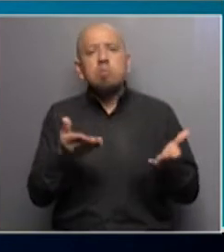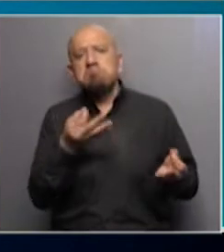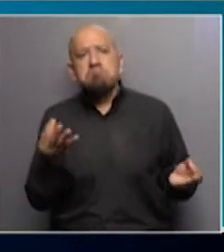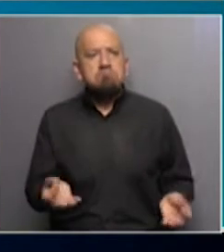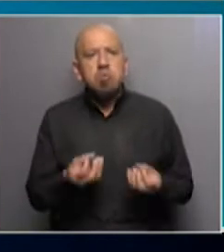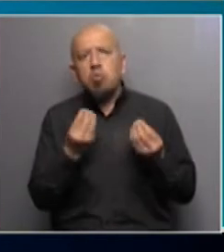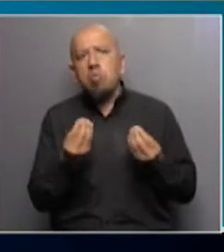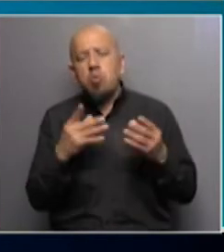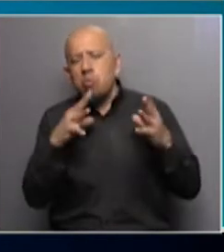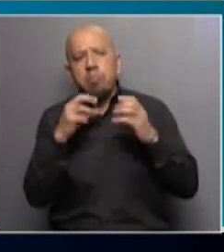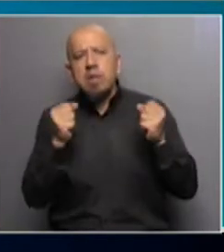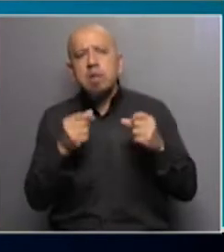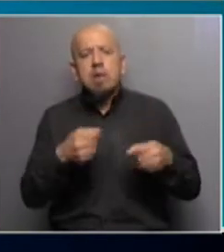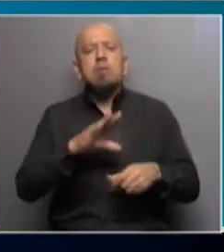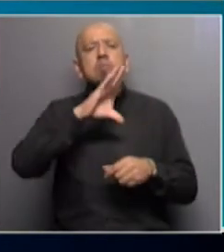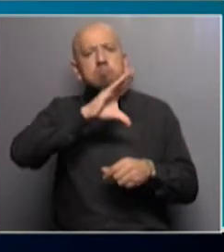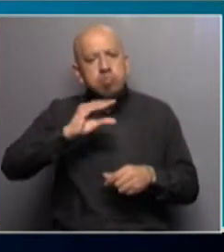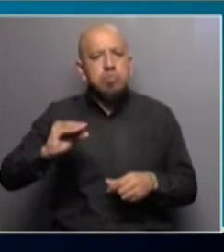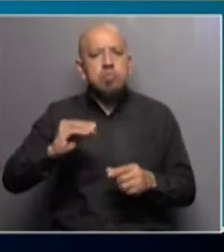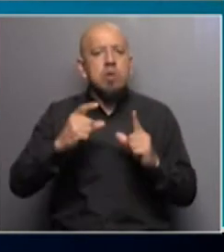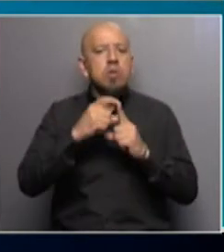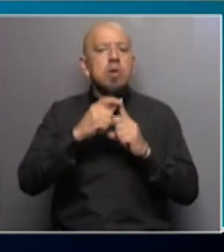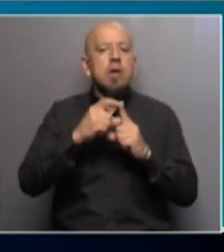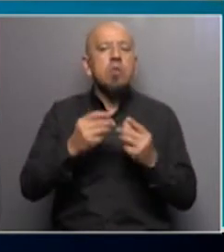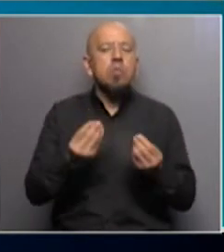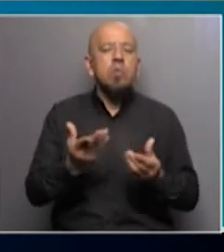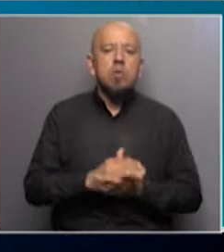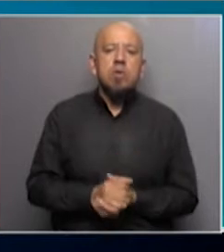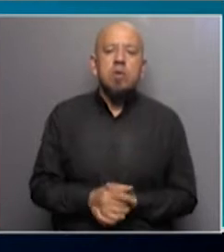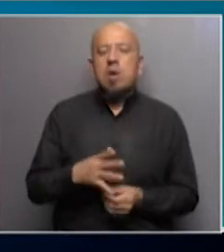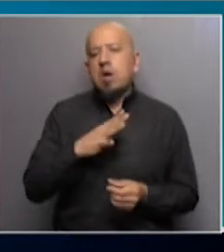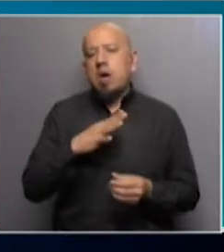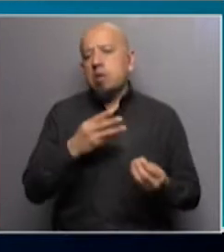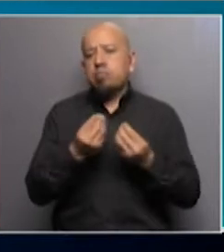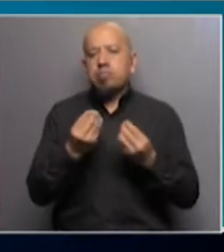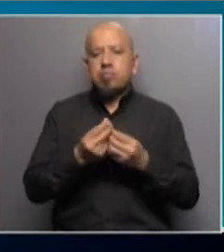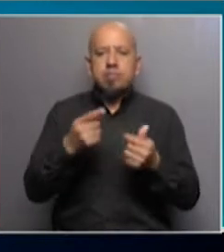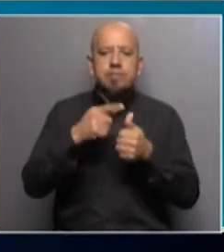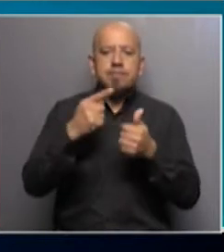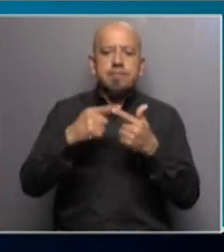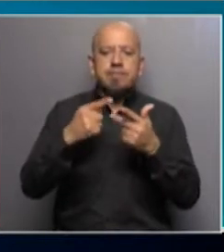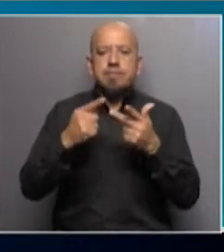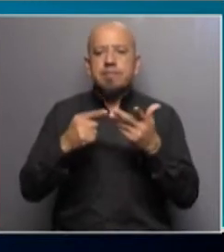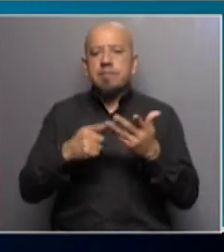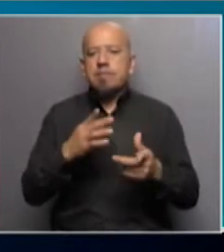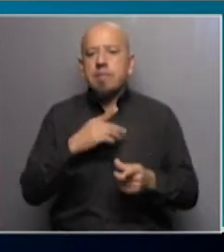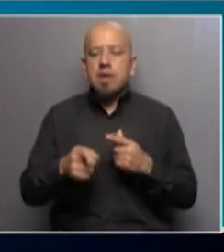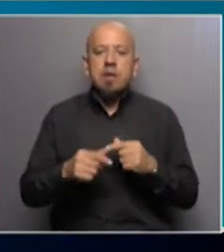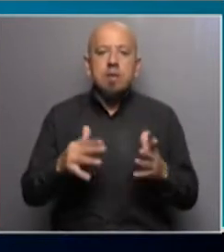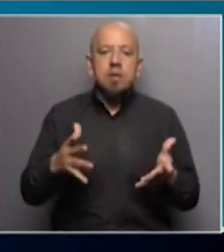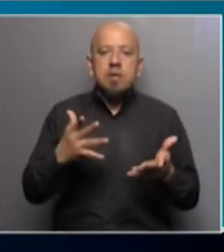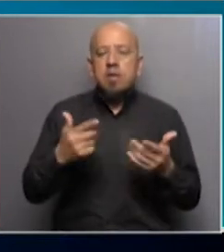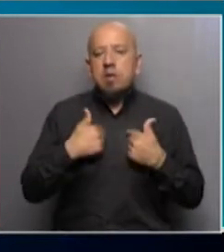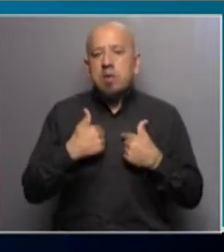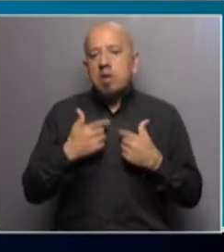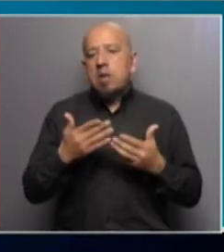¿Cuáles son los factores que explican esta caída? Y ahí tenés de todo un poco, la verdad, porque, bueno, como decís vos, es la obsesión que tenemos,